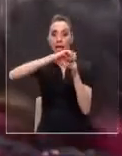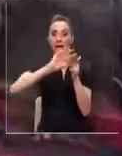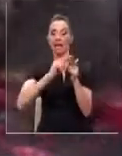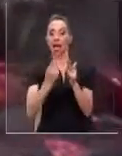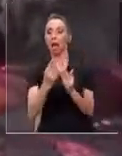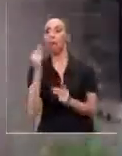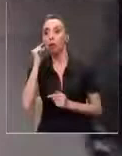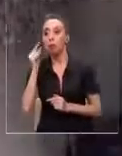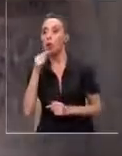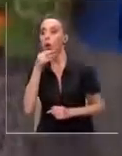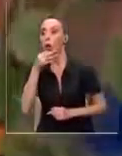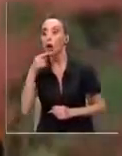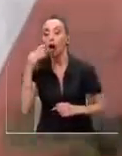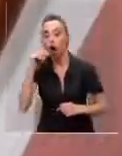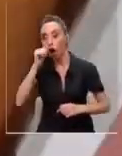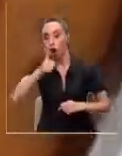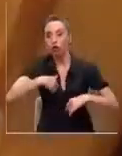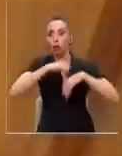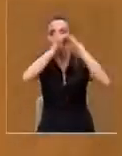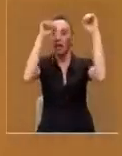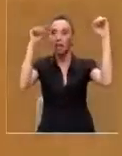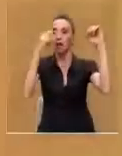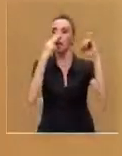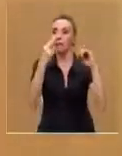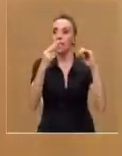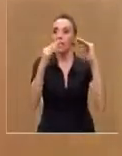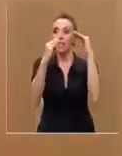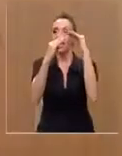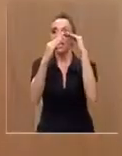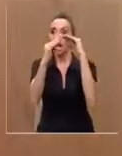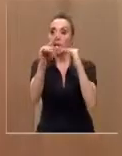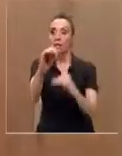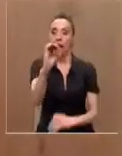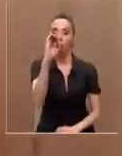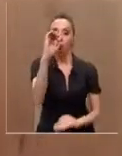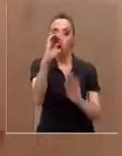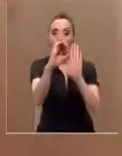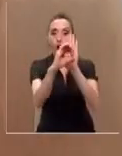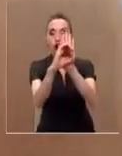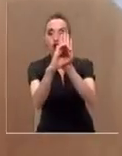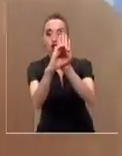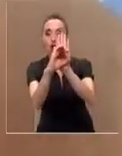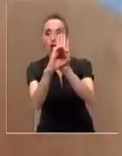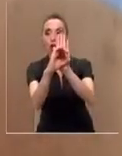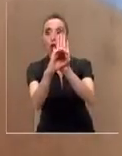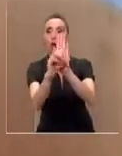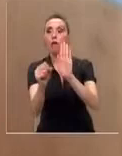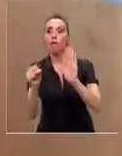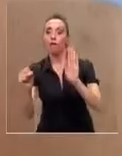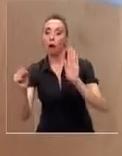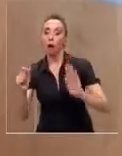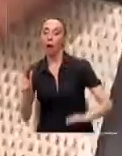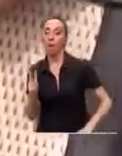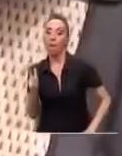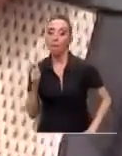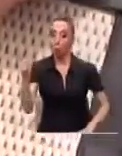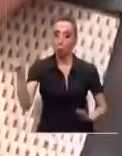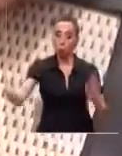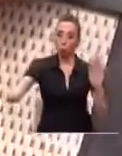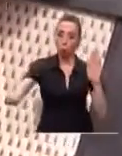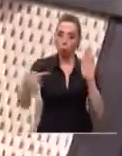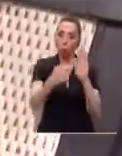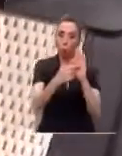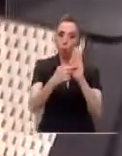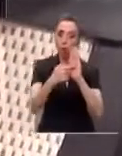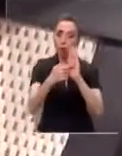otro día me levanto y mi hija me dice, mira mamá, el hoyo que está en la puerta, porque fue tan grande el estampillo que se llegó